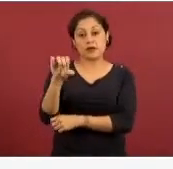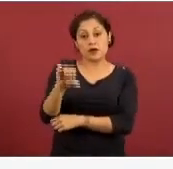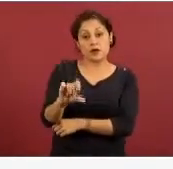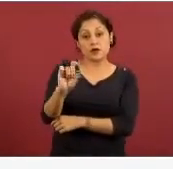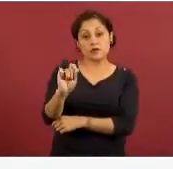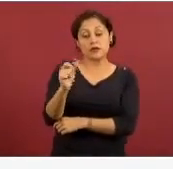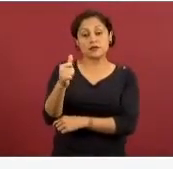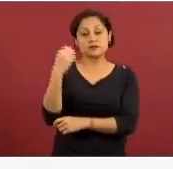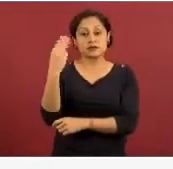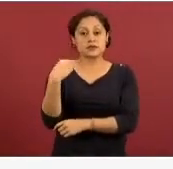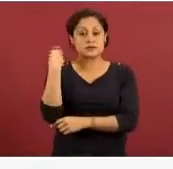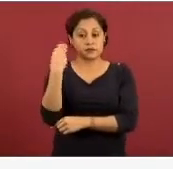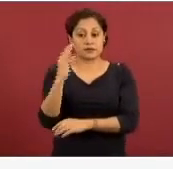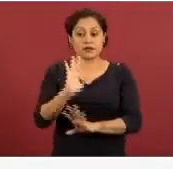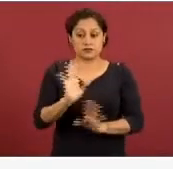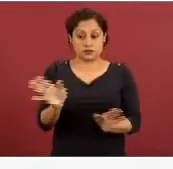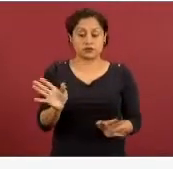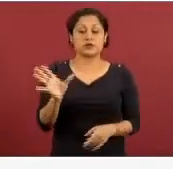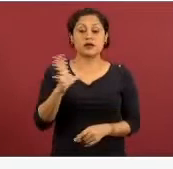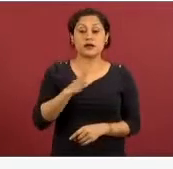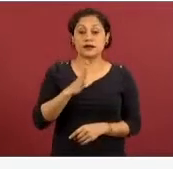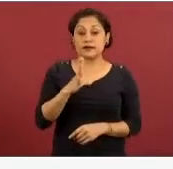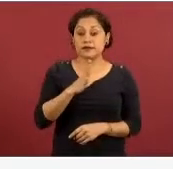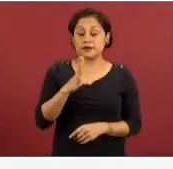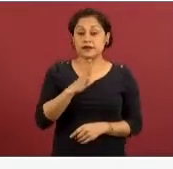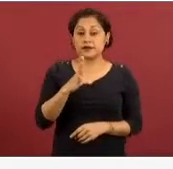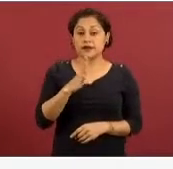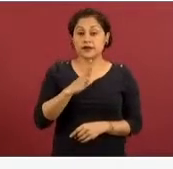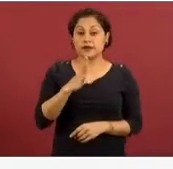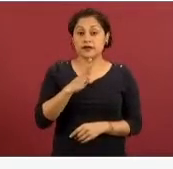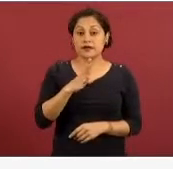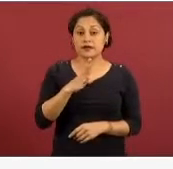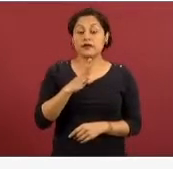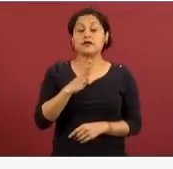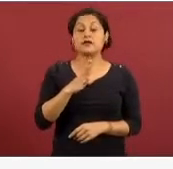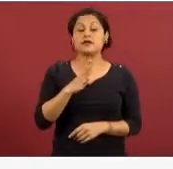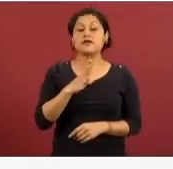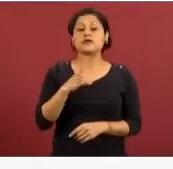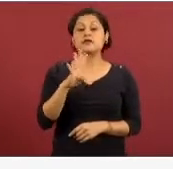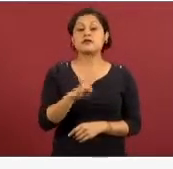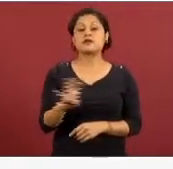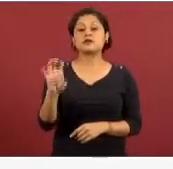de marzo ya tenemos que se han reportado